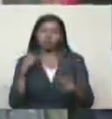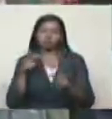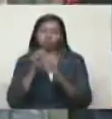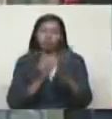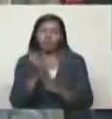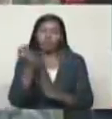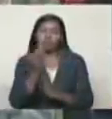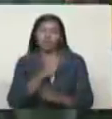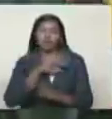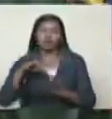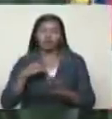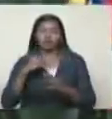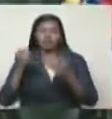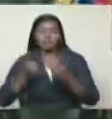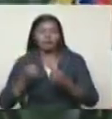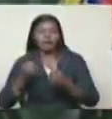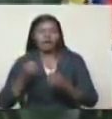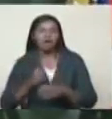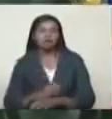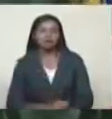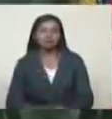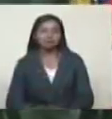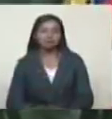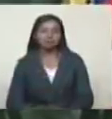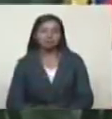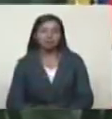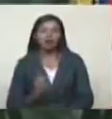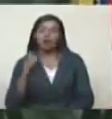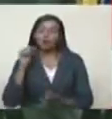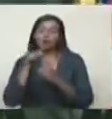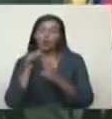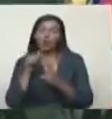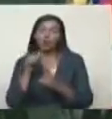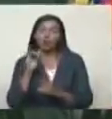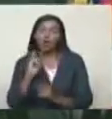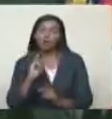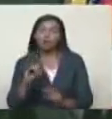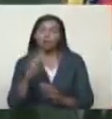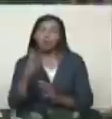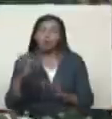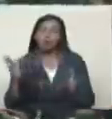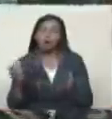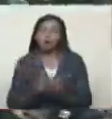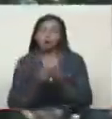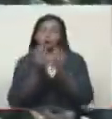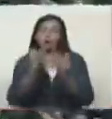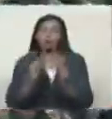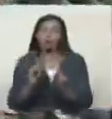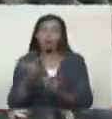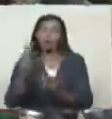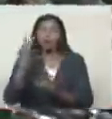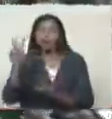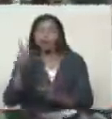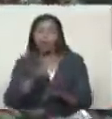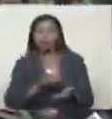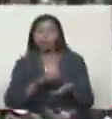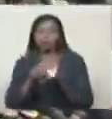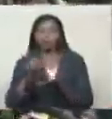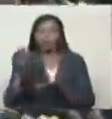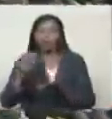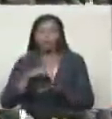Fuerza Armada Nacional Bolivariana. El punto en el que le han acompañado en estos más de 2 kilómetros